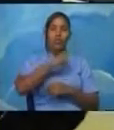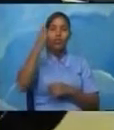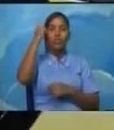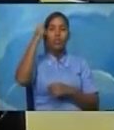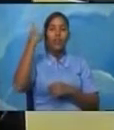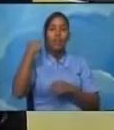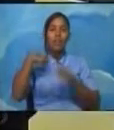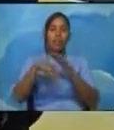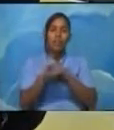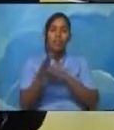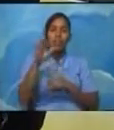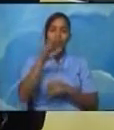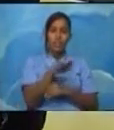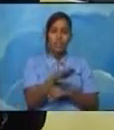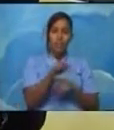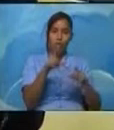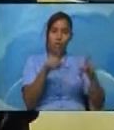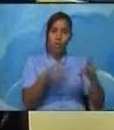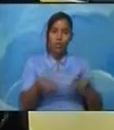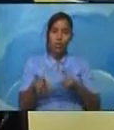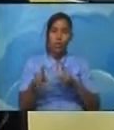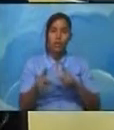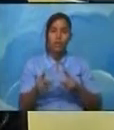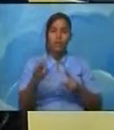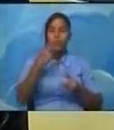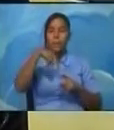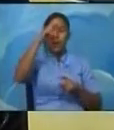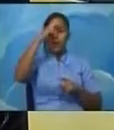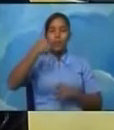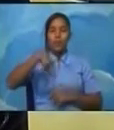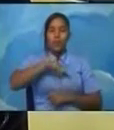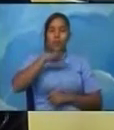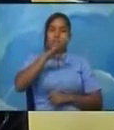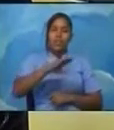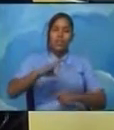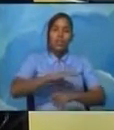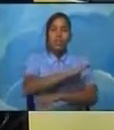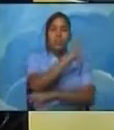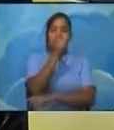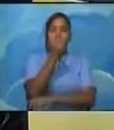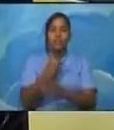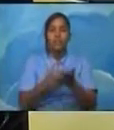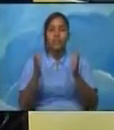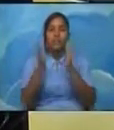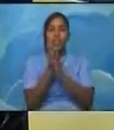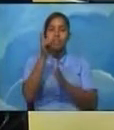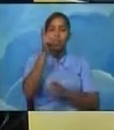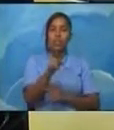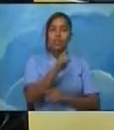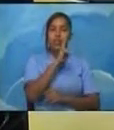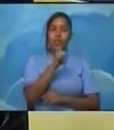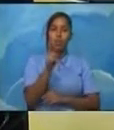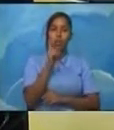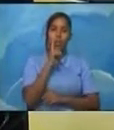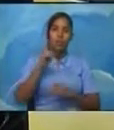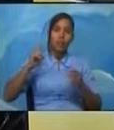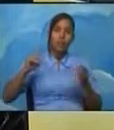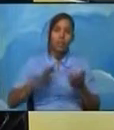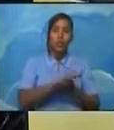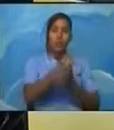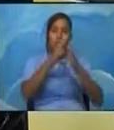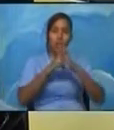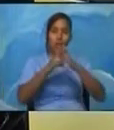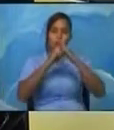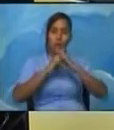que habéis estado allí. Oremos. Padre nuestro que estás en los cielos, santificado sea tu nombre. Gloria,